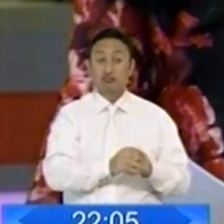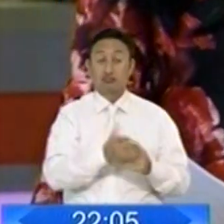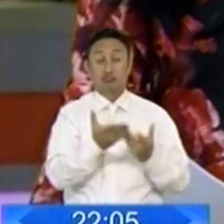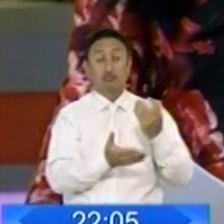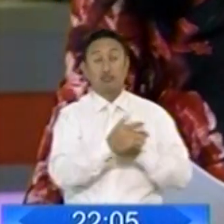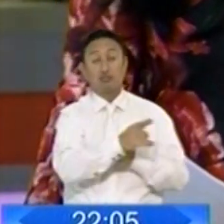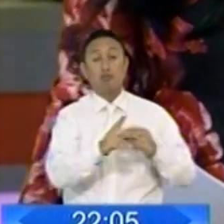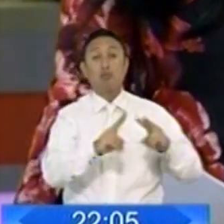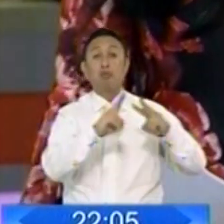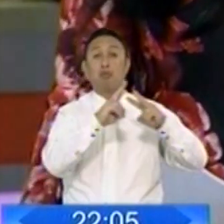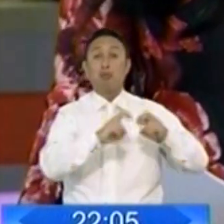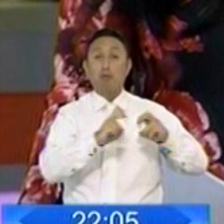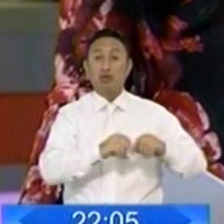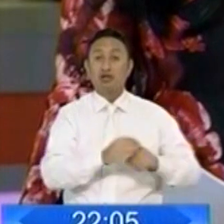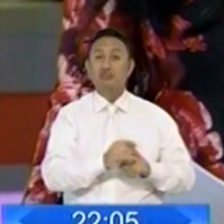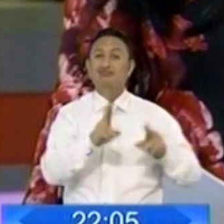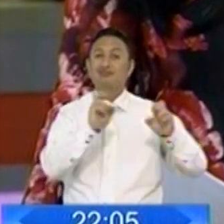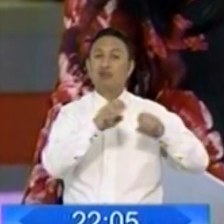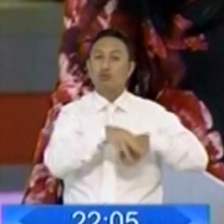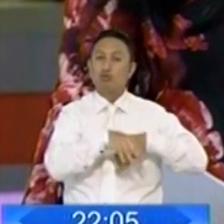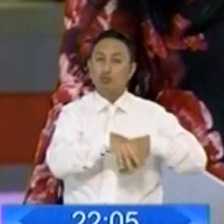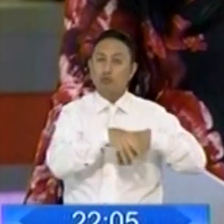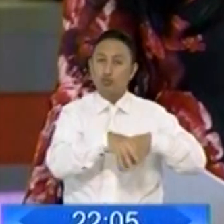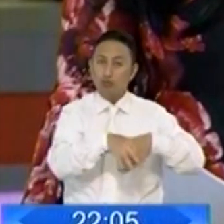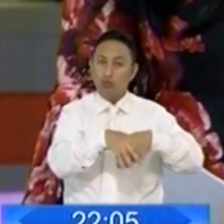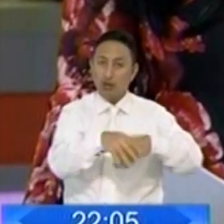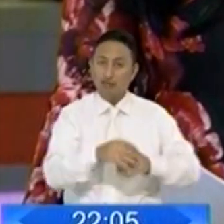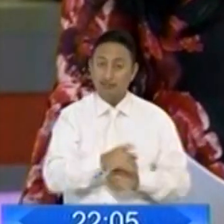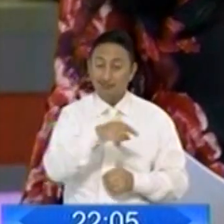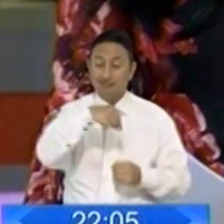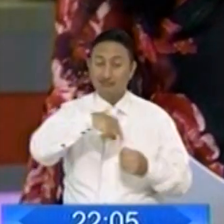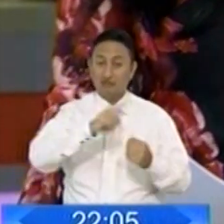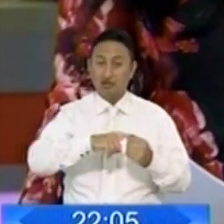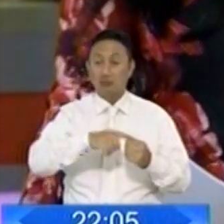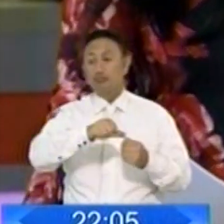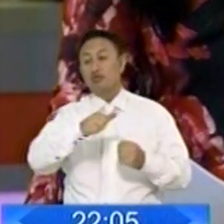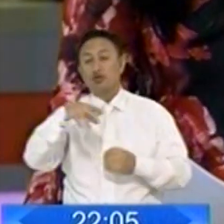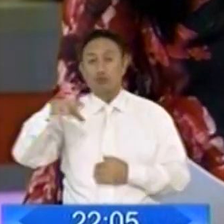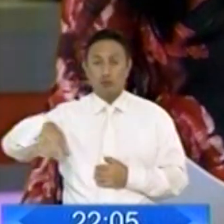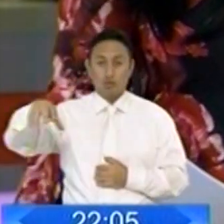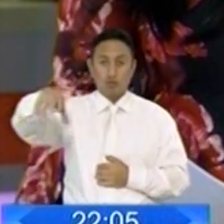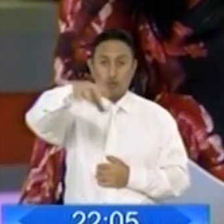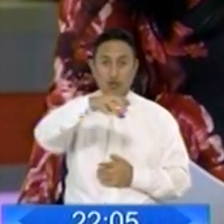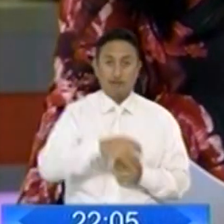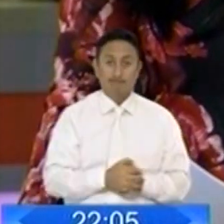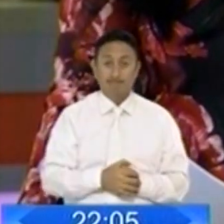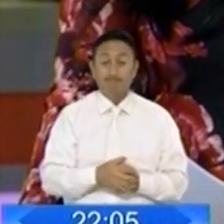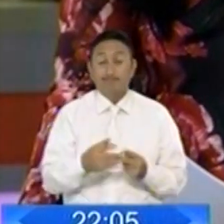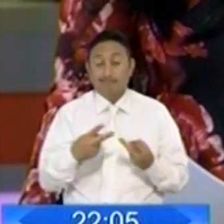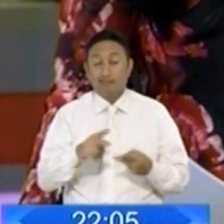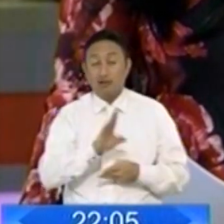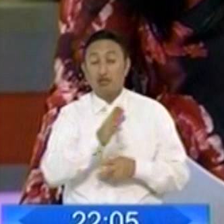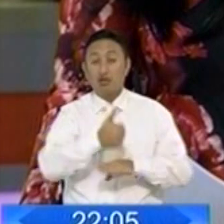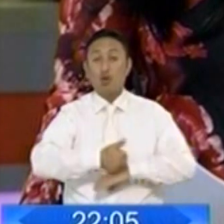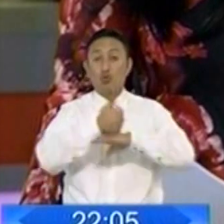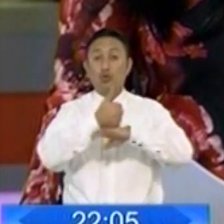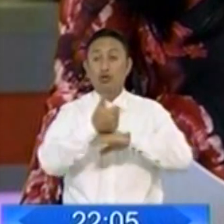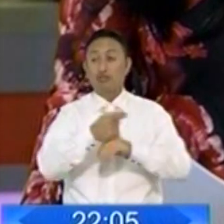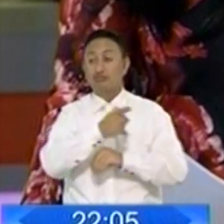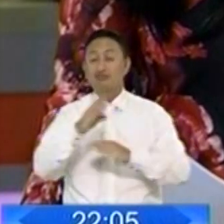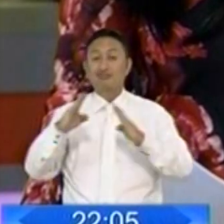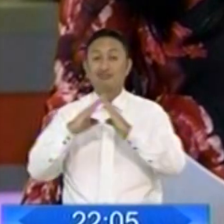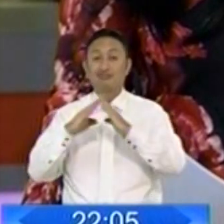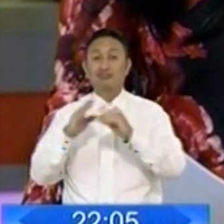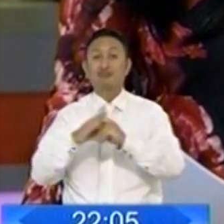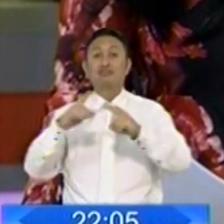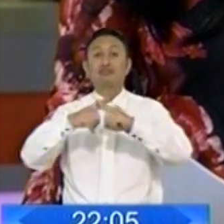presunta investigación de las manifestaciones perpetradas en Quito y varias ciudades del país. Además, las autoridades allanaron el domicilio